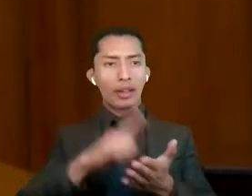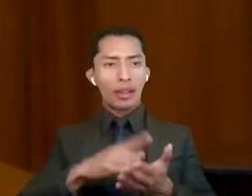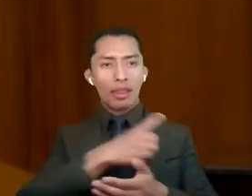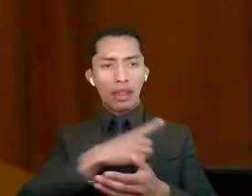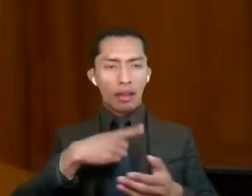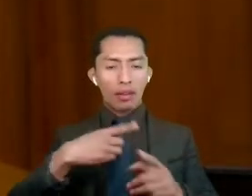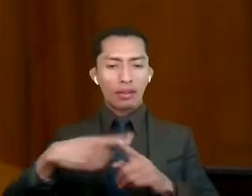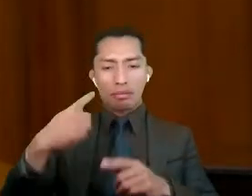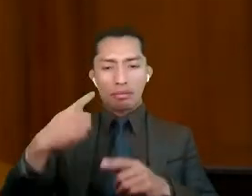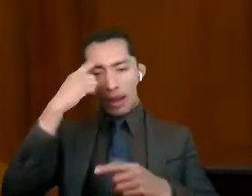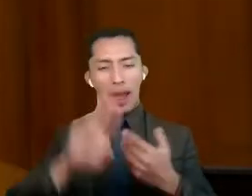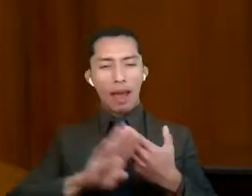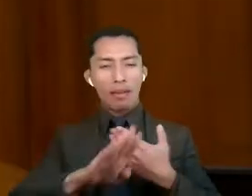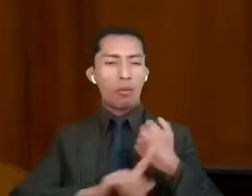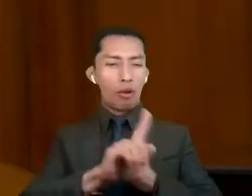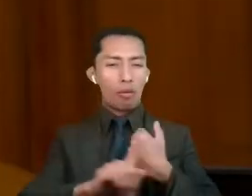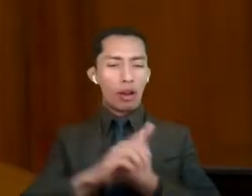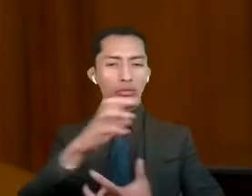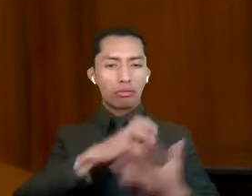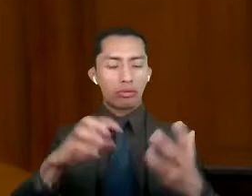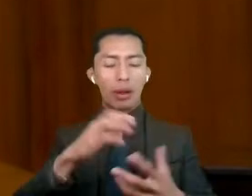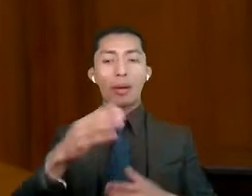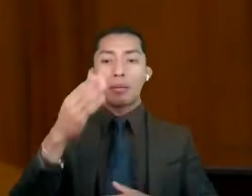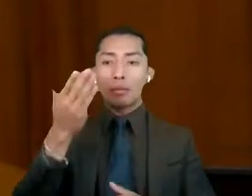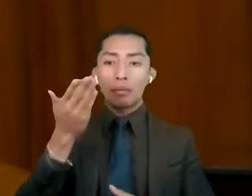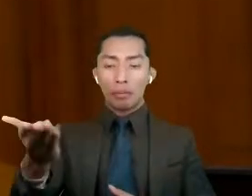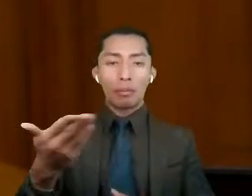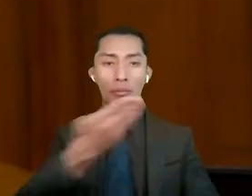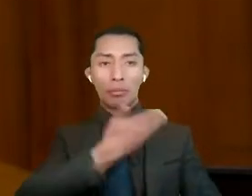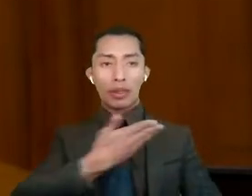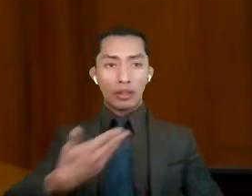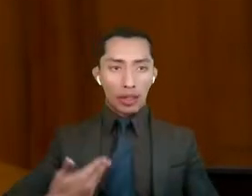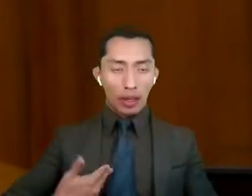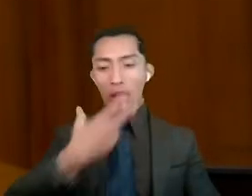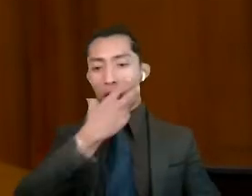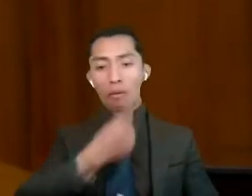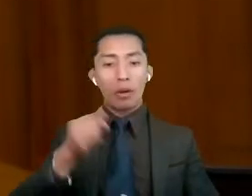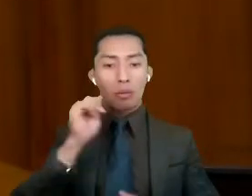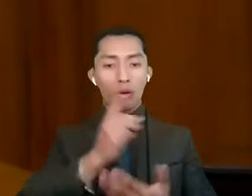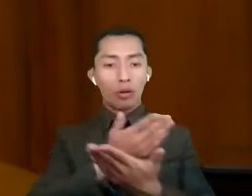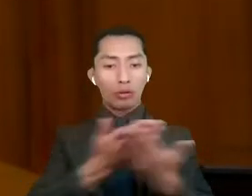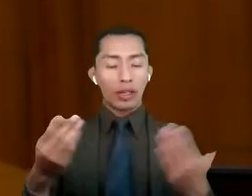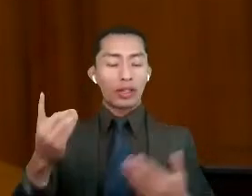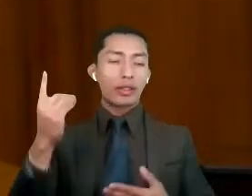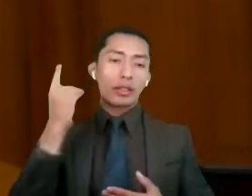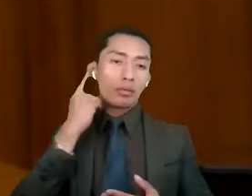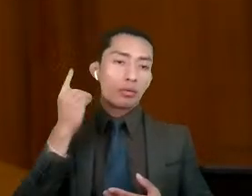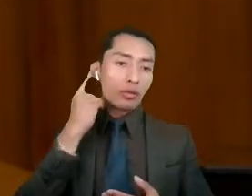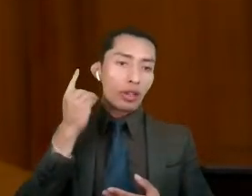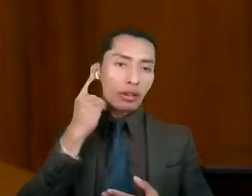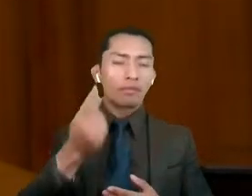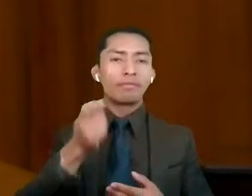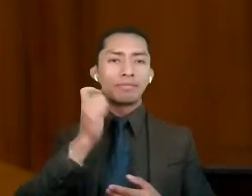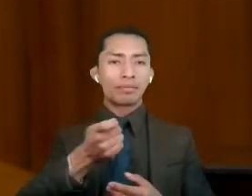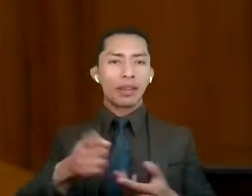de violencia. Señor presidente, señoras y señores diputados, tenemos frente a nosotros la